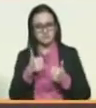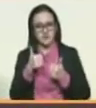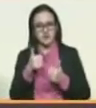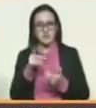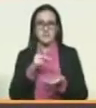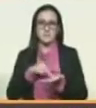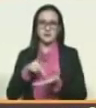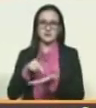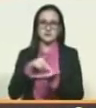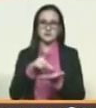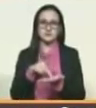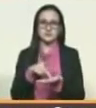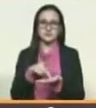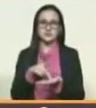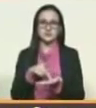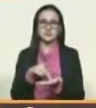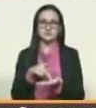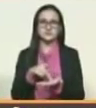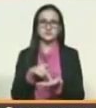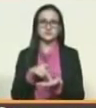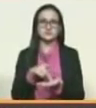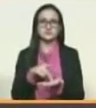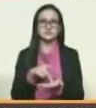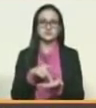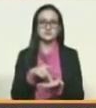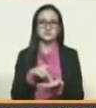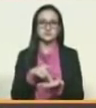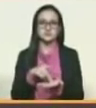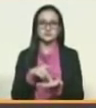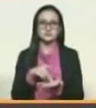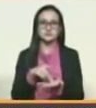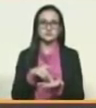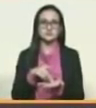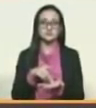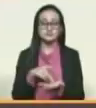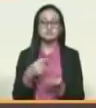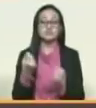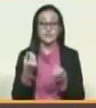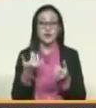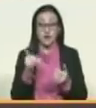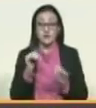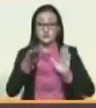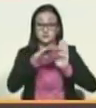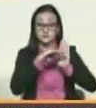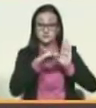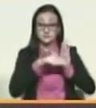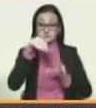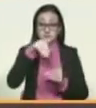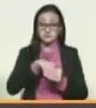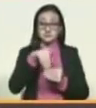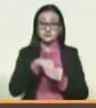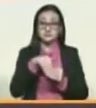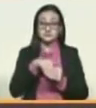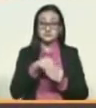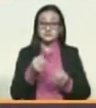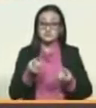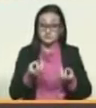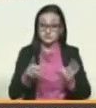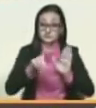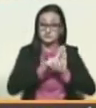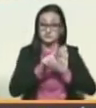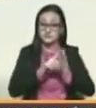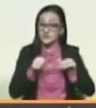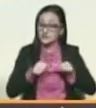participación. Entre ellas, por supuesto, como siempre, están las garantías electorales que siempre hemos dado y que